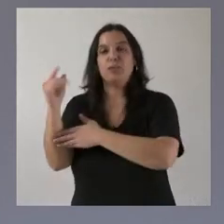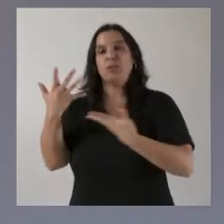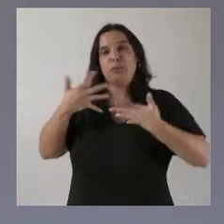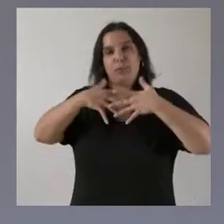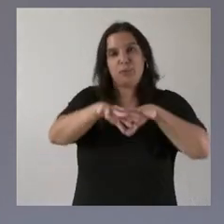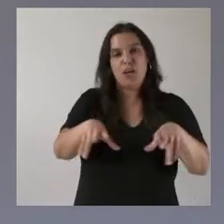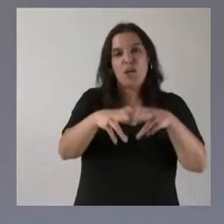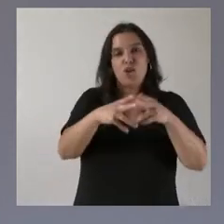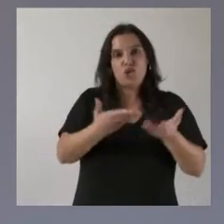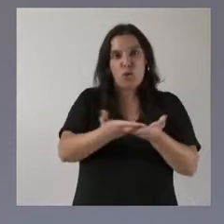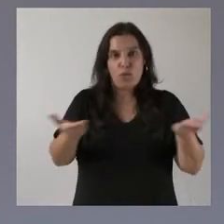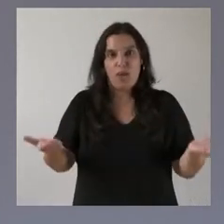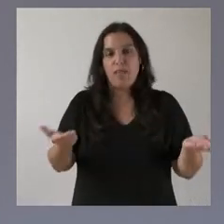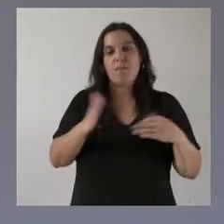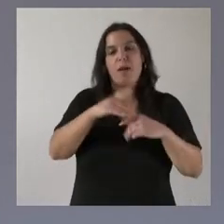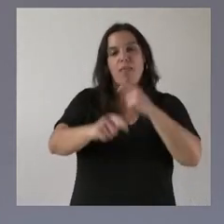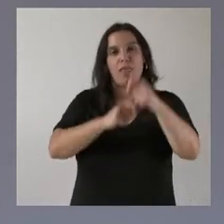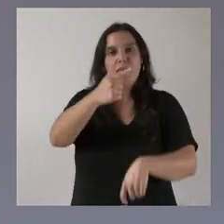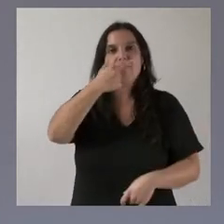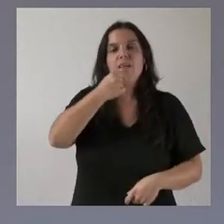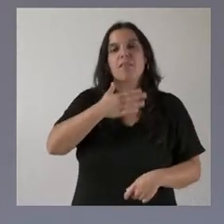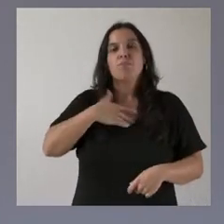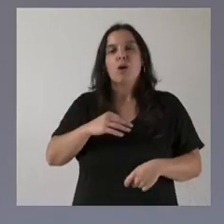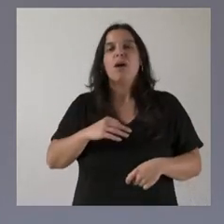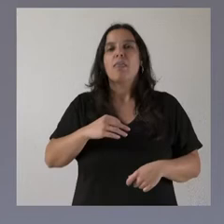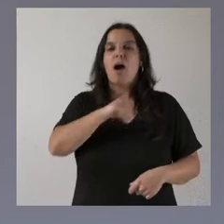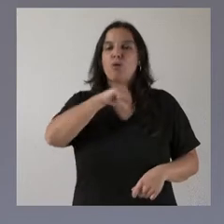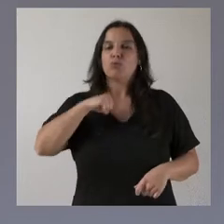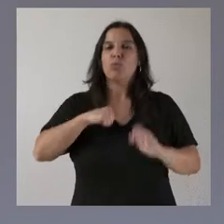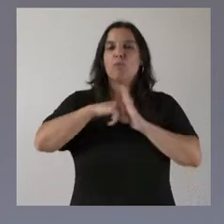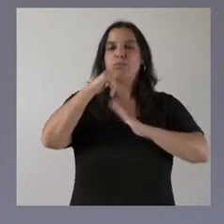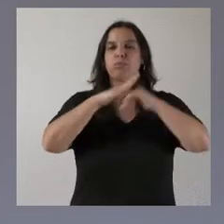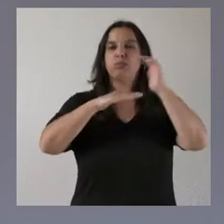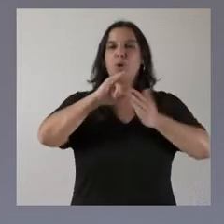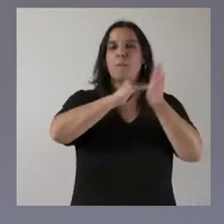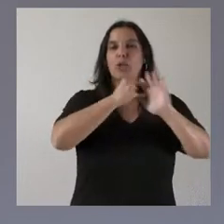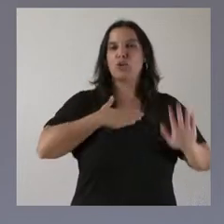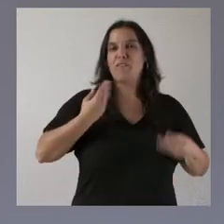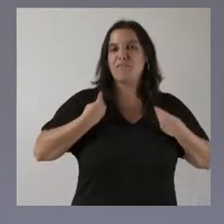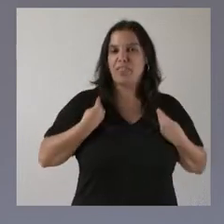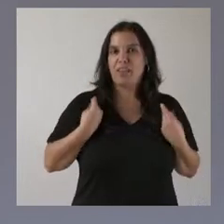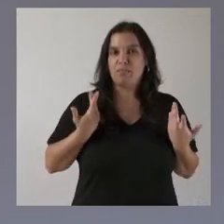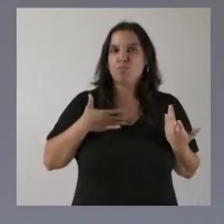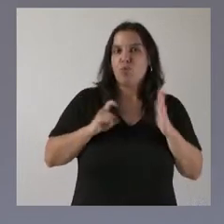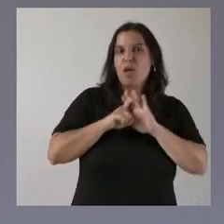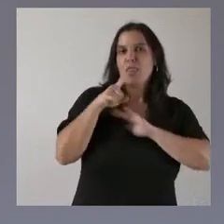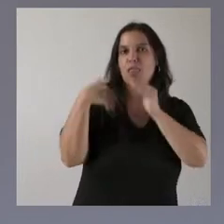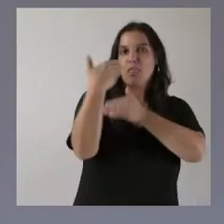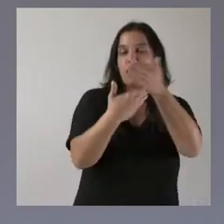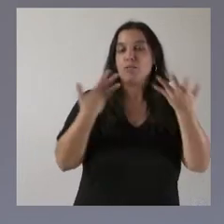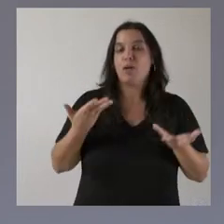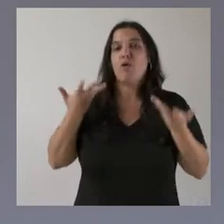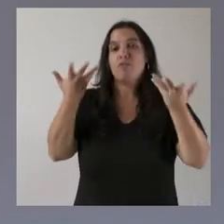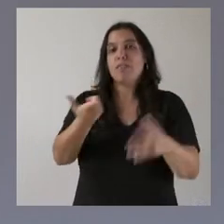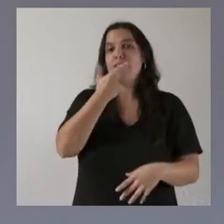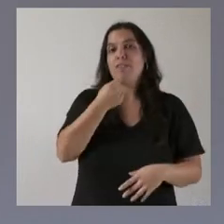manera que se les permita ir construyendo de manera Autónoma su propio proyecto de vida por ello se pretende facilitar